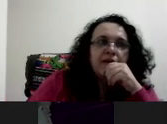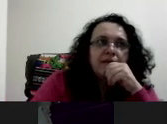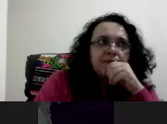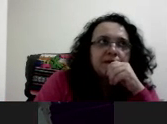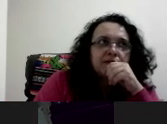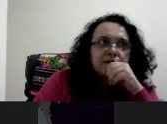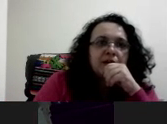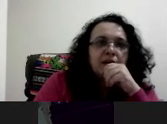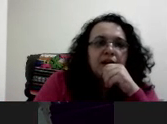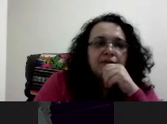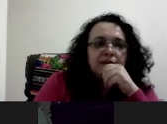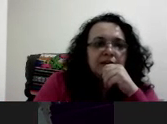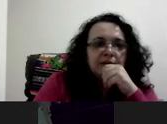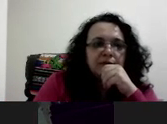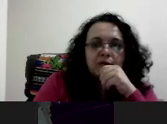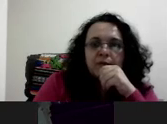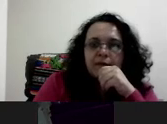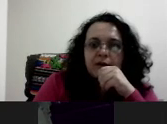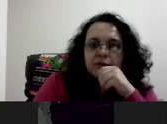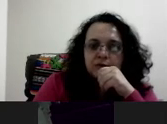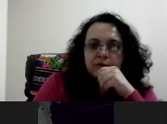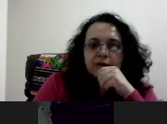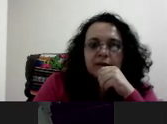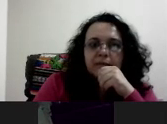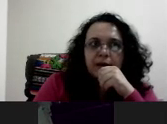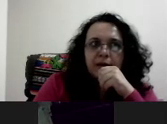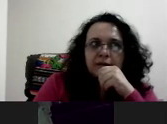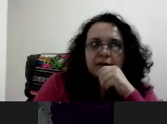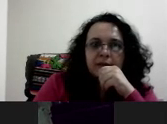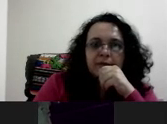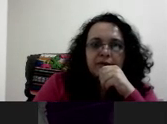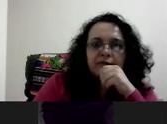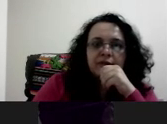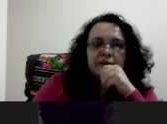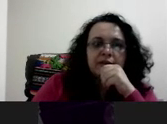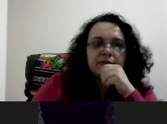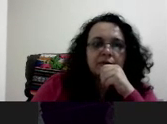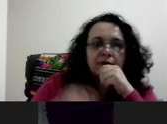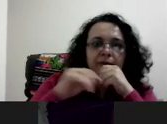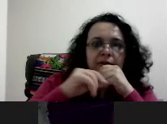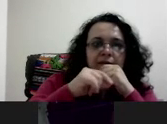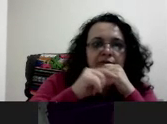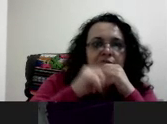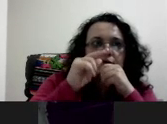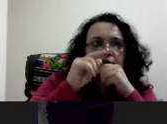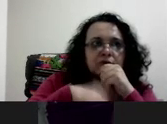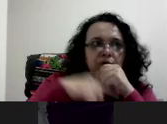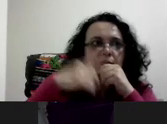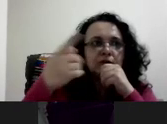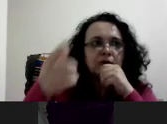acuerdan que habíamos visto que el infinitivo se ocupaba con to, verdad? Para hacer el verbo en infinitivo, que poníamos